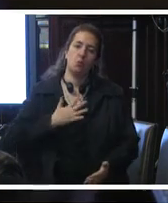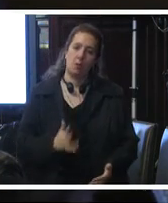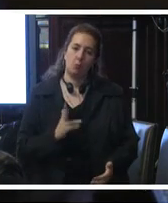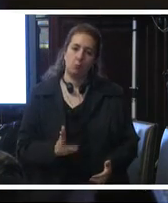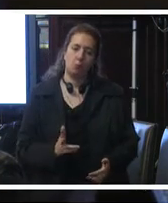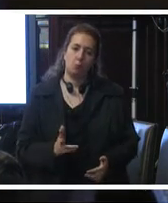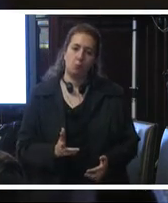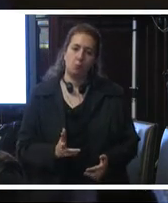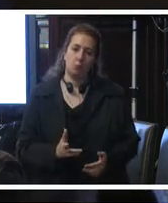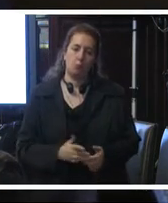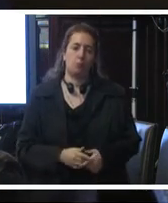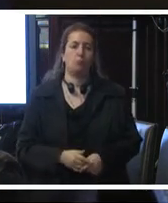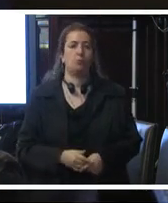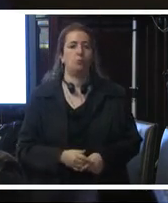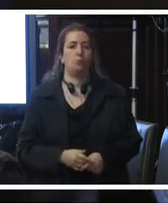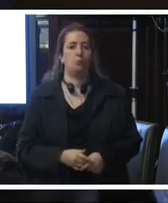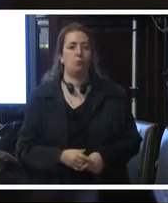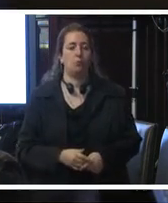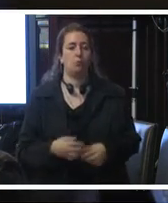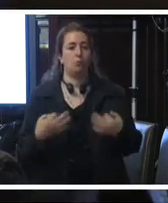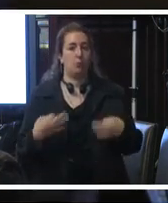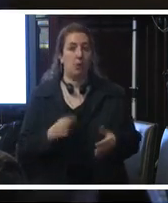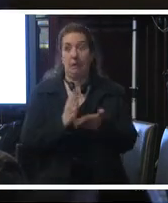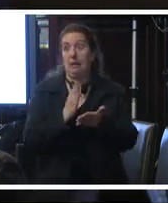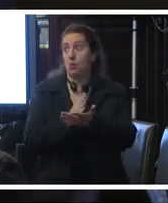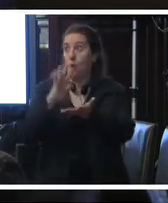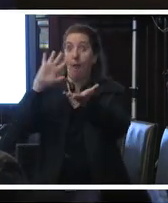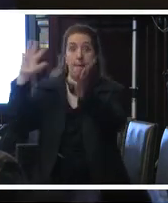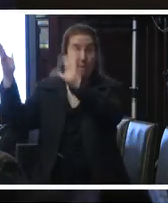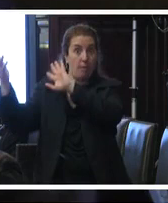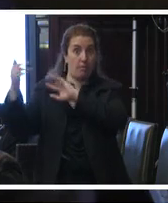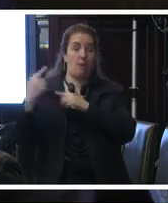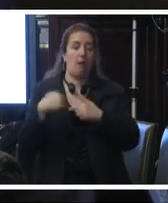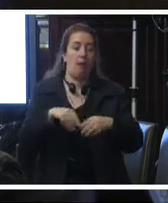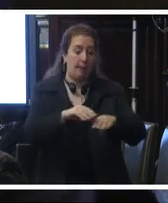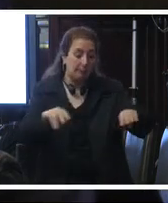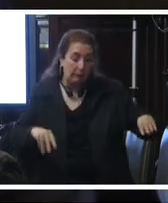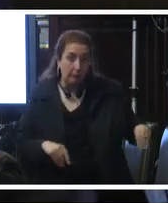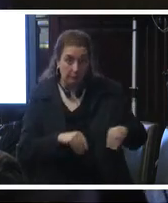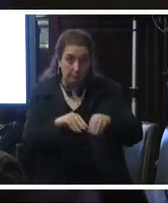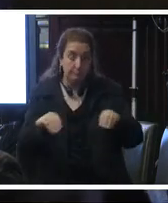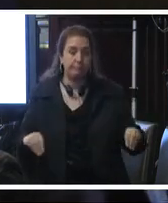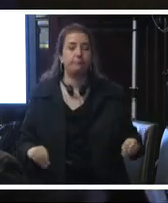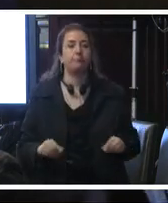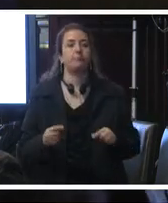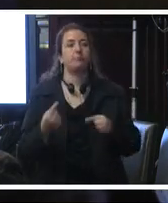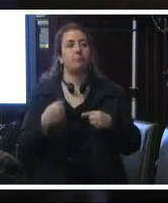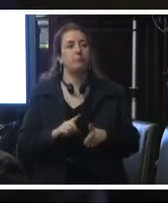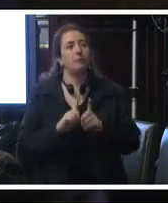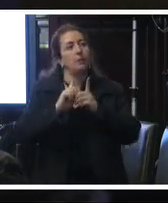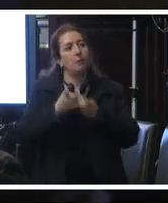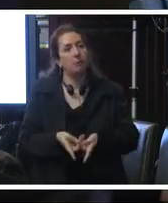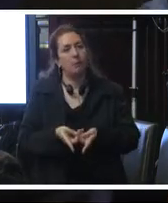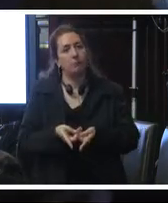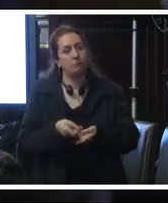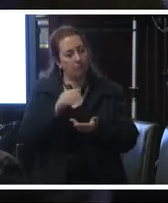humanos, concretamente el derecho al ambiente, a la tierra y al territorio. Y tomamos nota